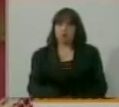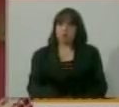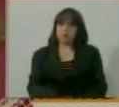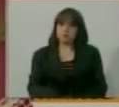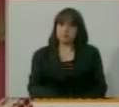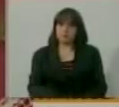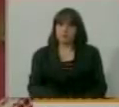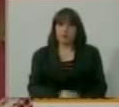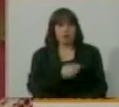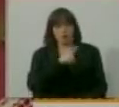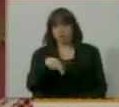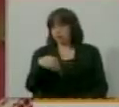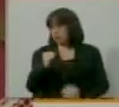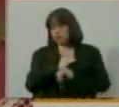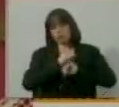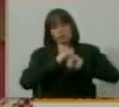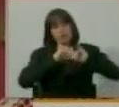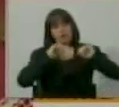materia la pasamos nosotros.